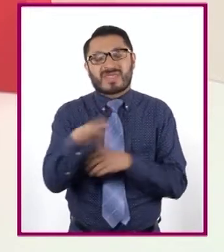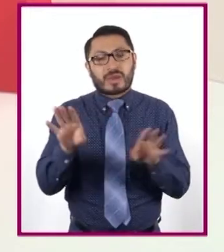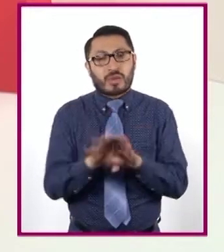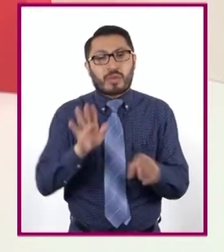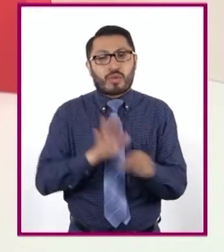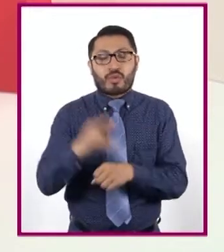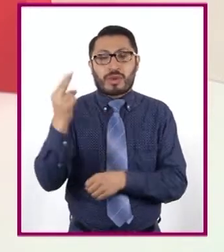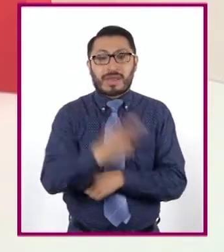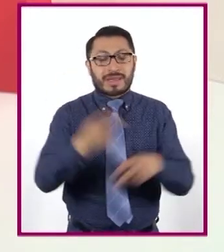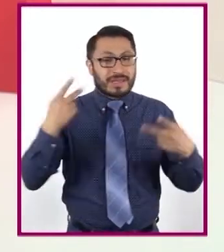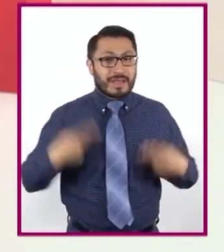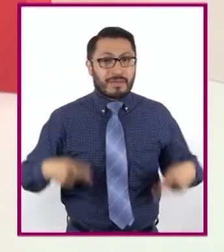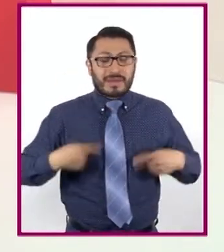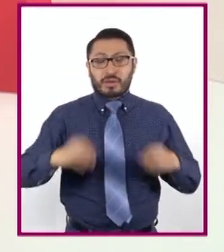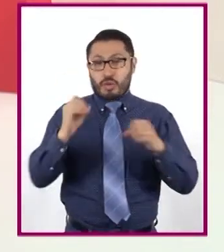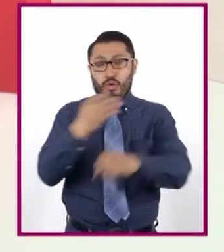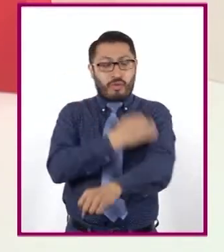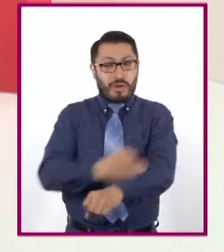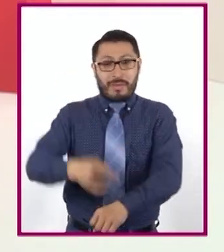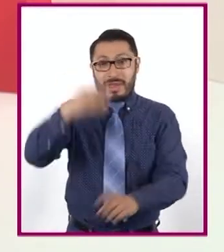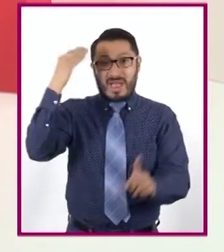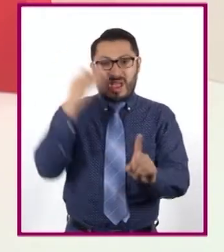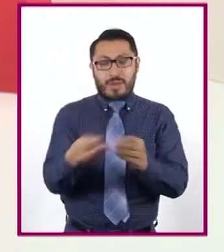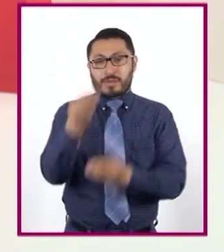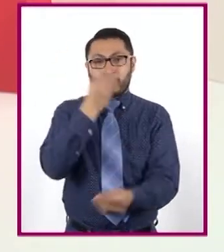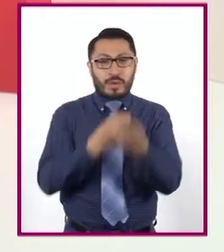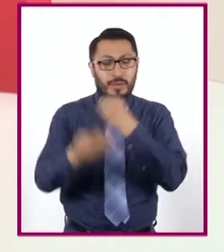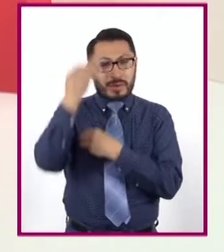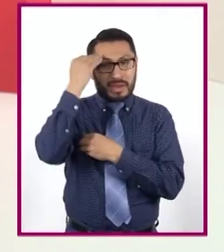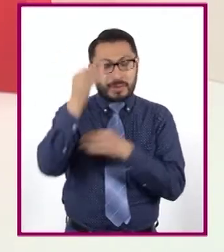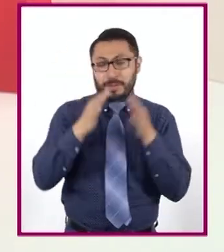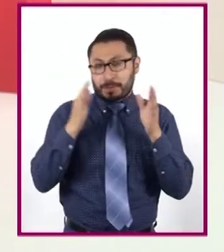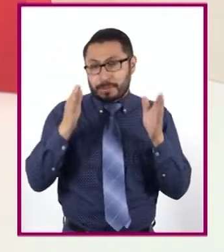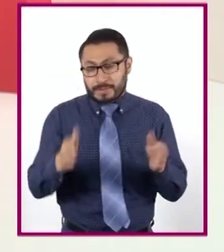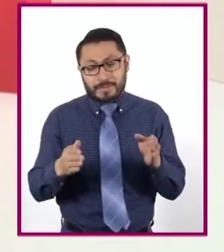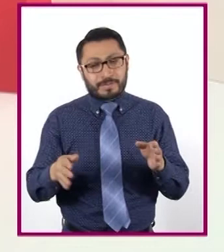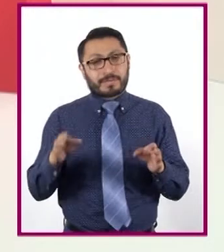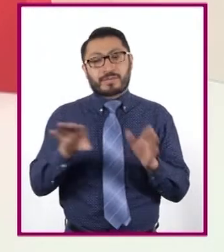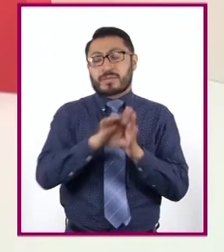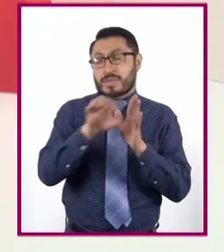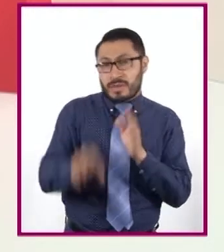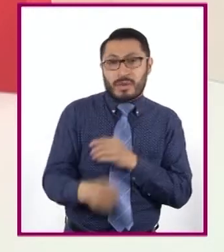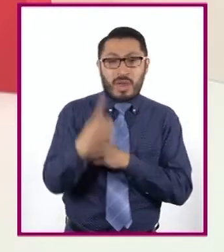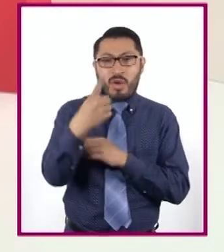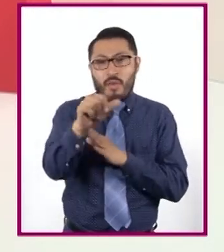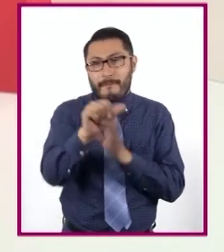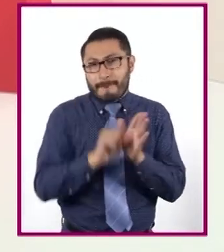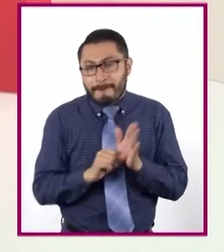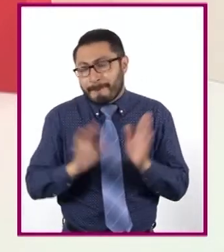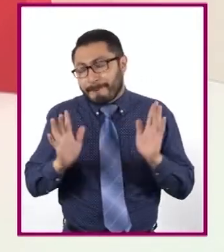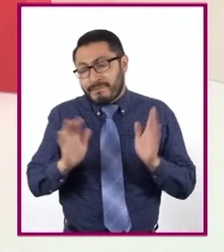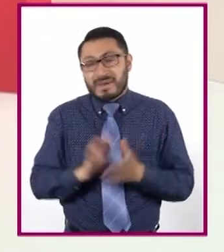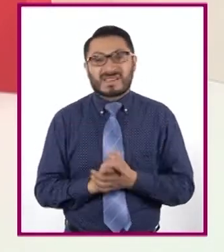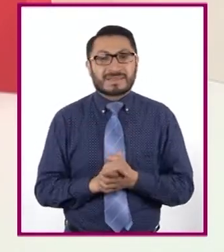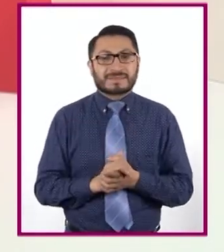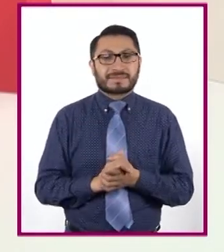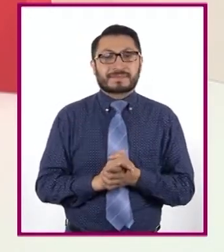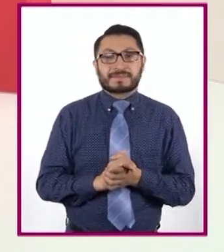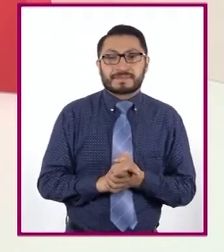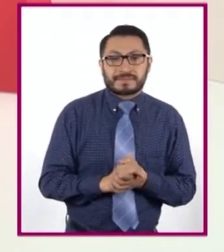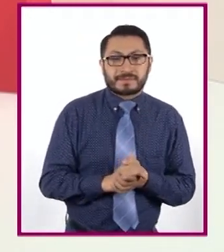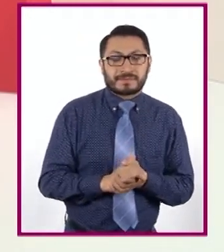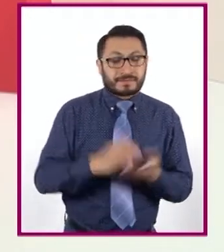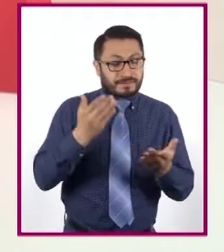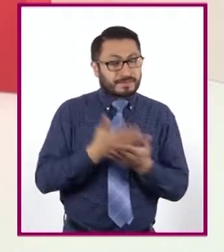o familia para alimentarse en un periodo. Por lo regular se toma como base un mes. Ahora pensemos